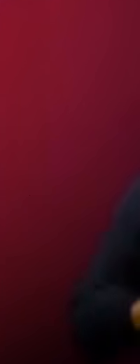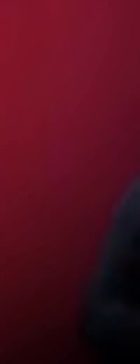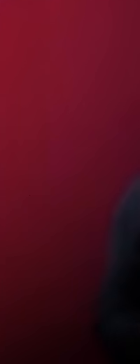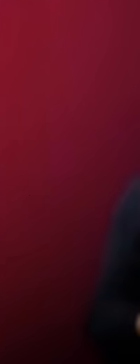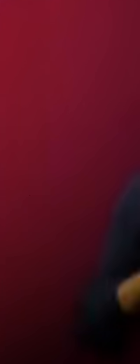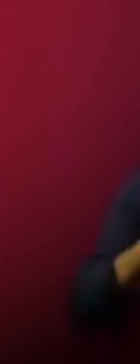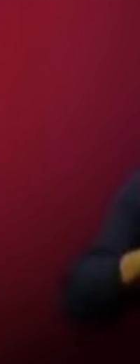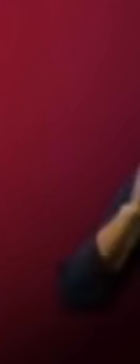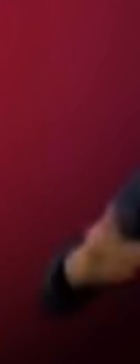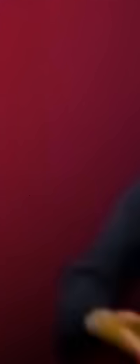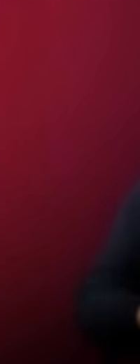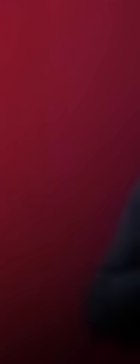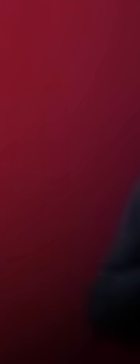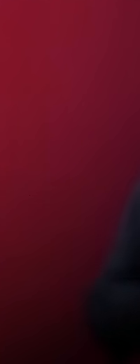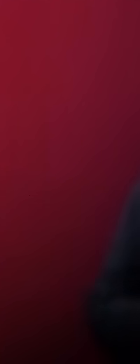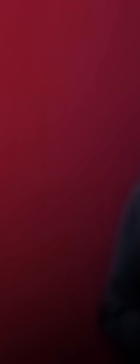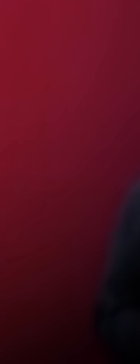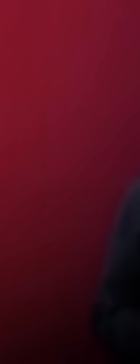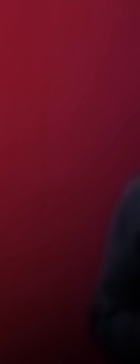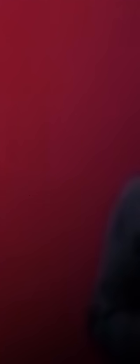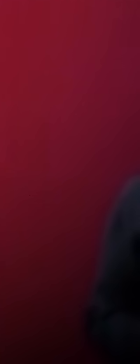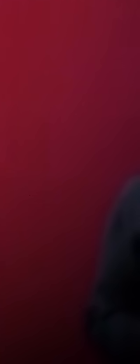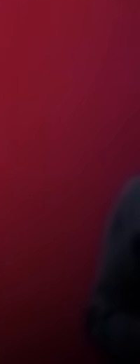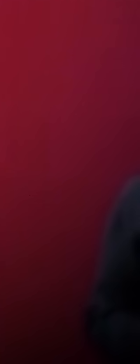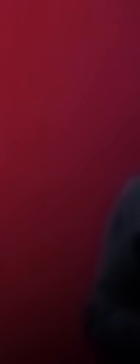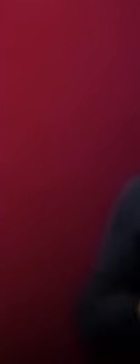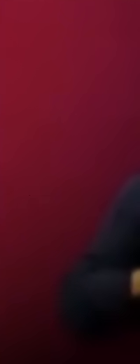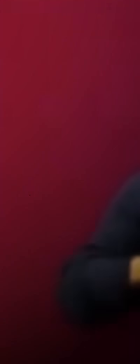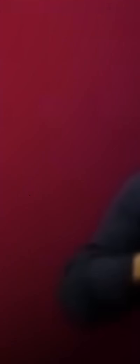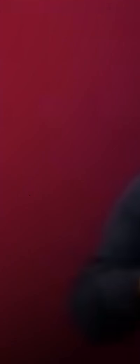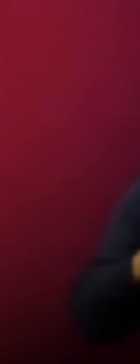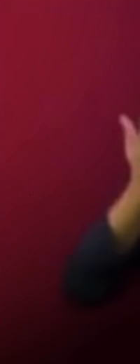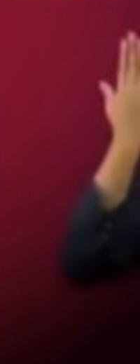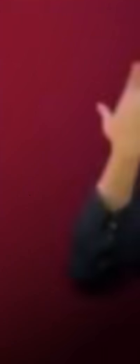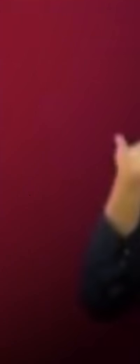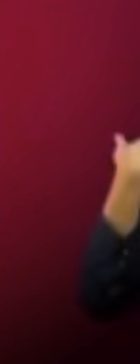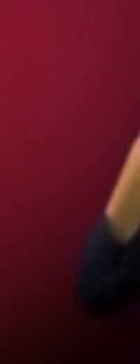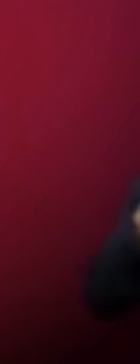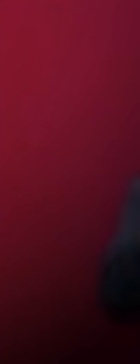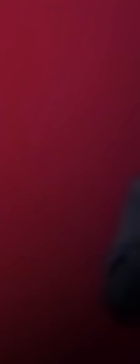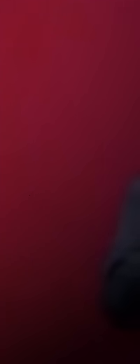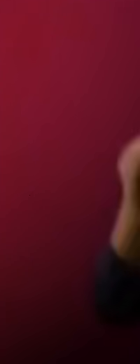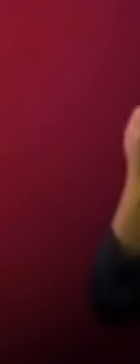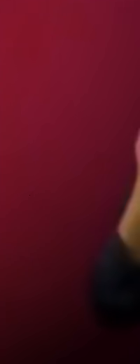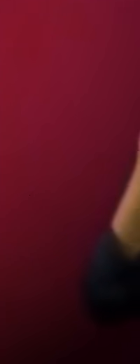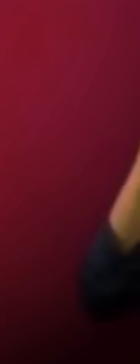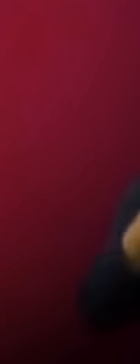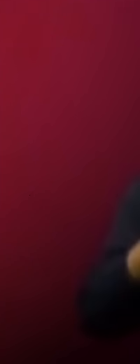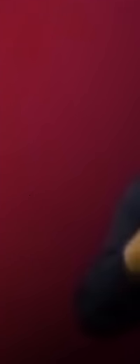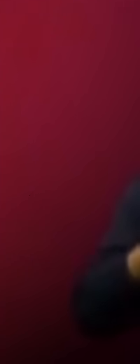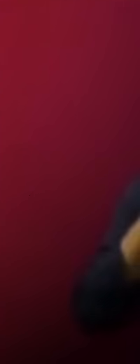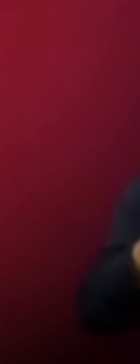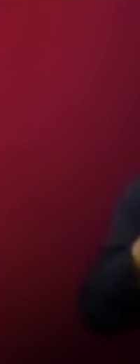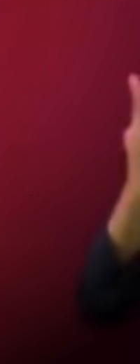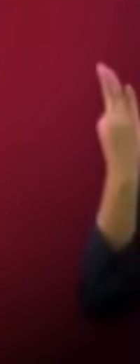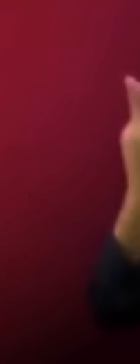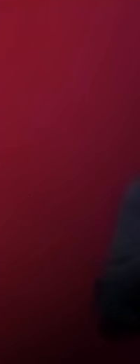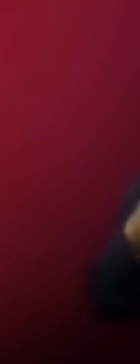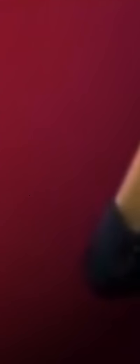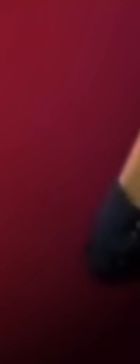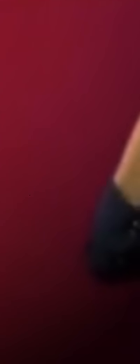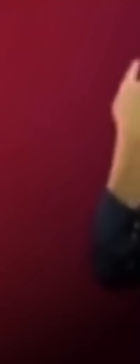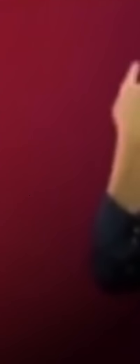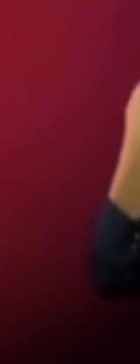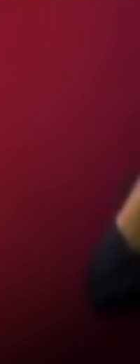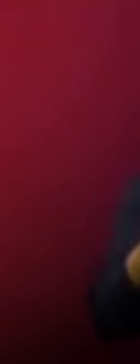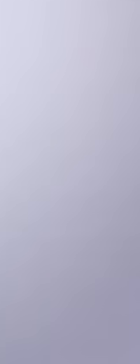la confianza tanto de bloques sindicales como empresariales, que la ven moderada y abierta a tender puentes y negociar